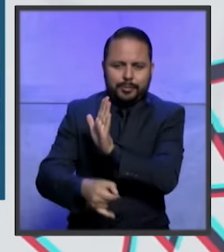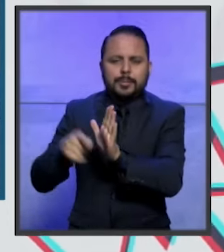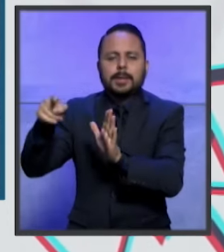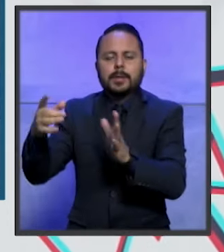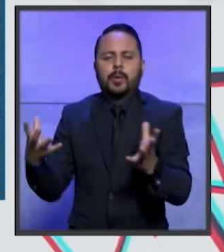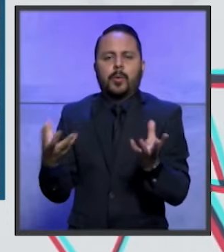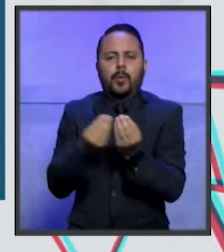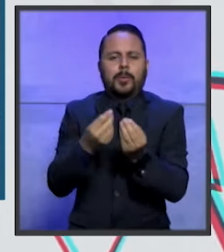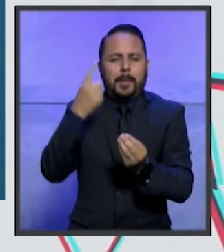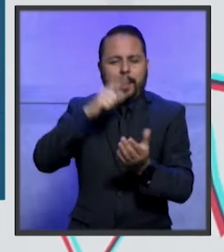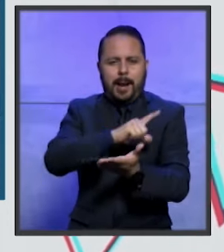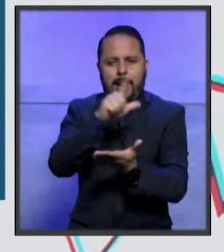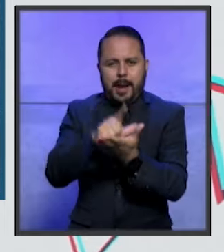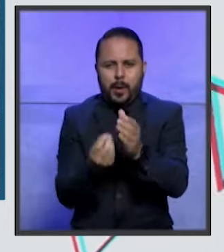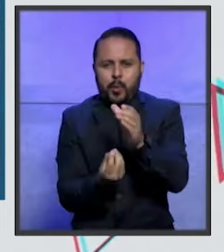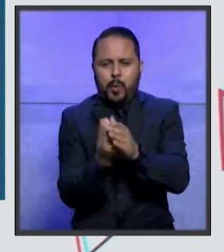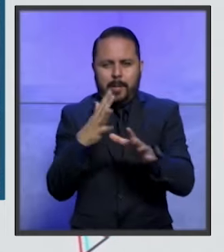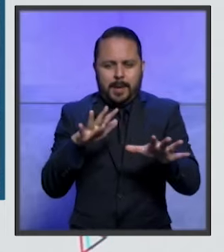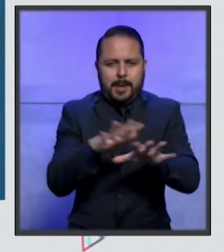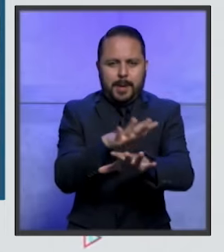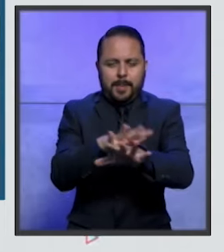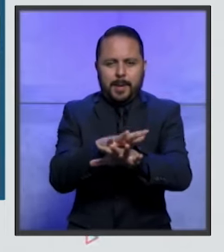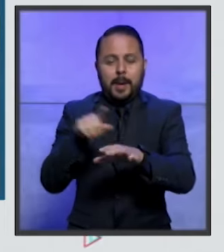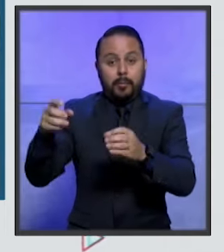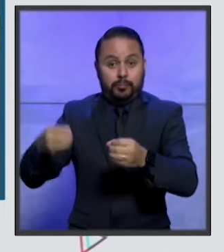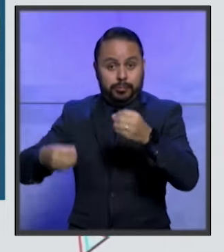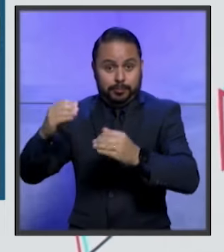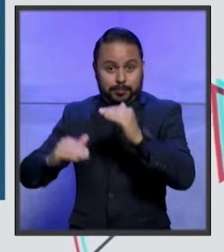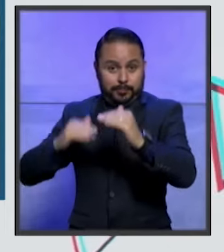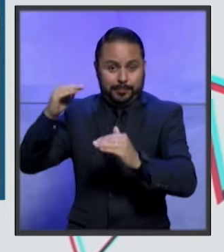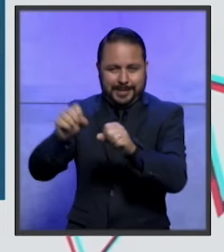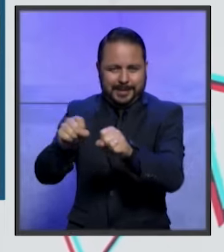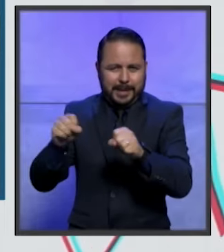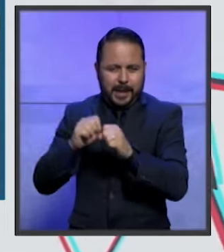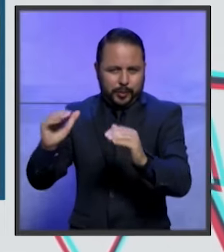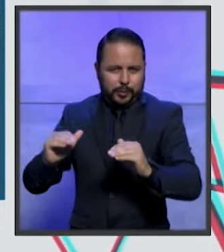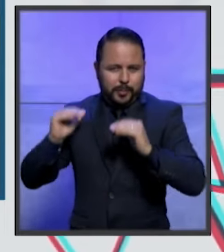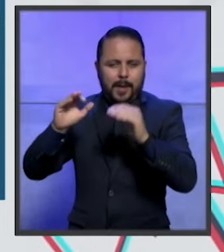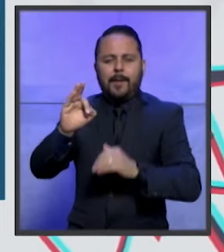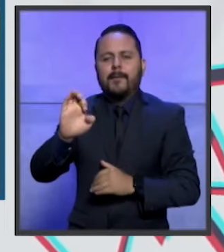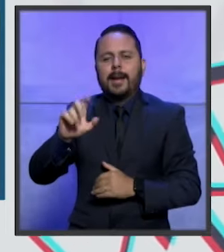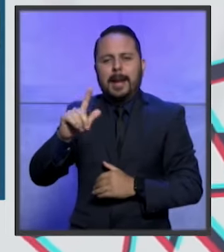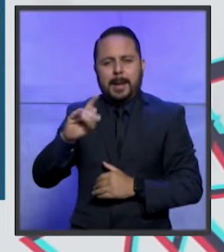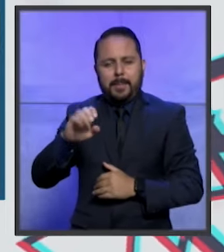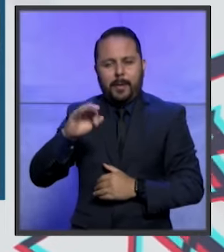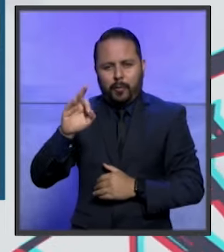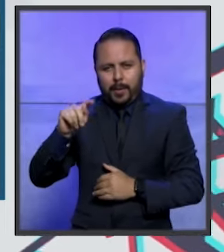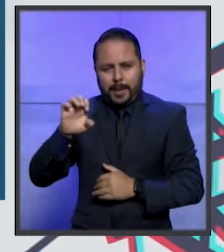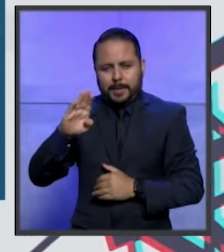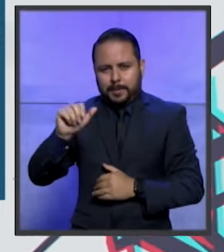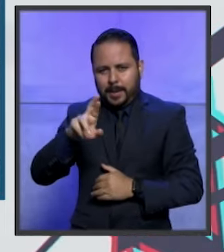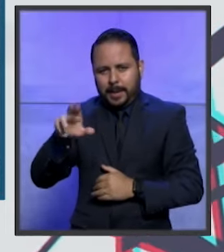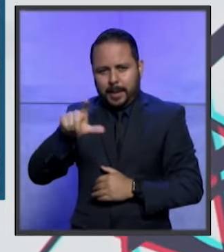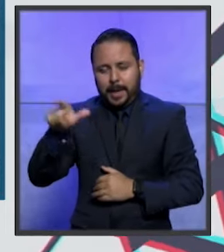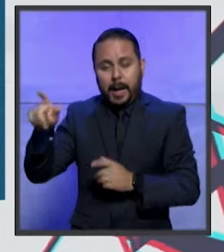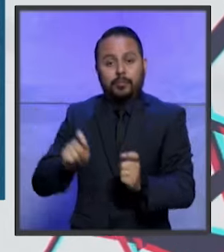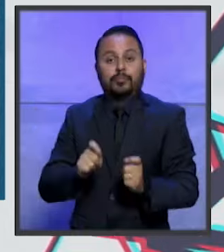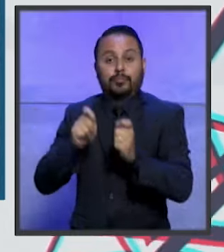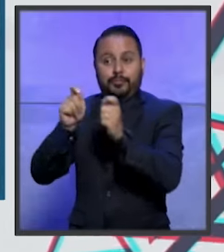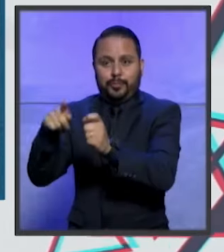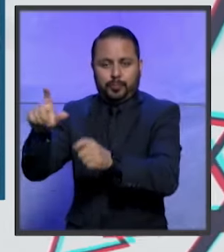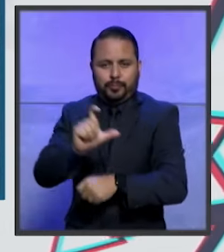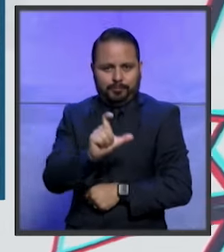acompañan la reforma al poder judicial de la federación señaló el magistrado de la sala superior Felipe Fuentes Barrera al recibir